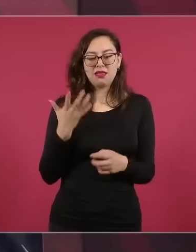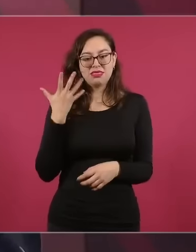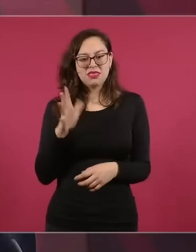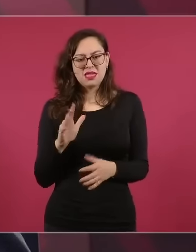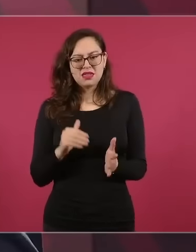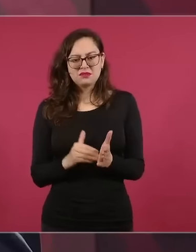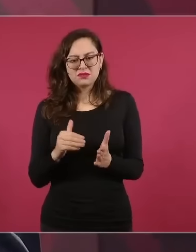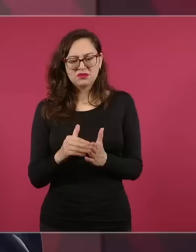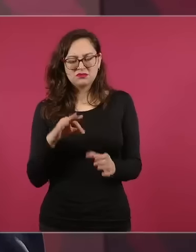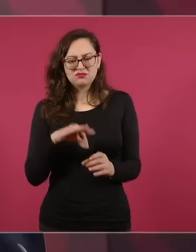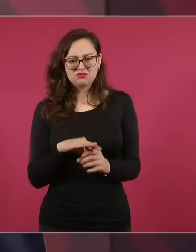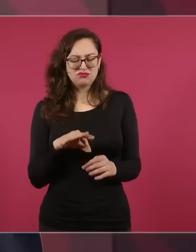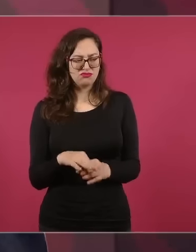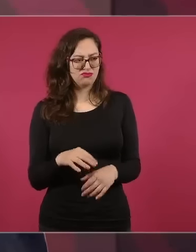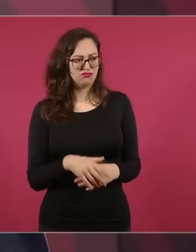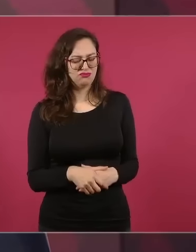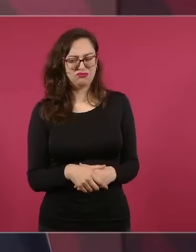las pruebas?